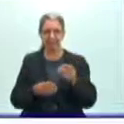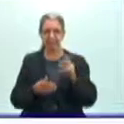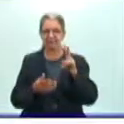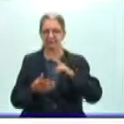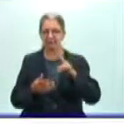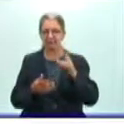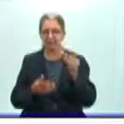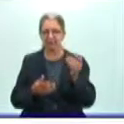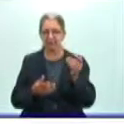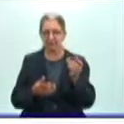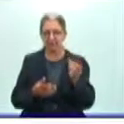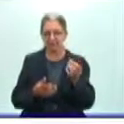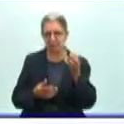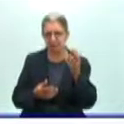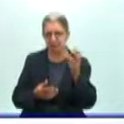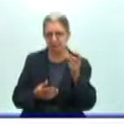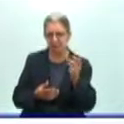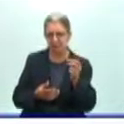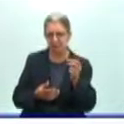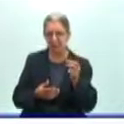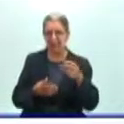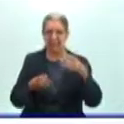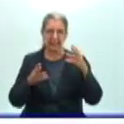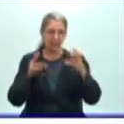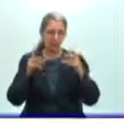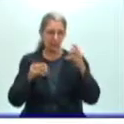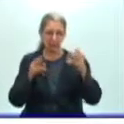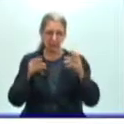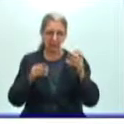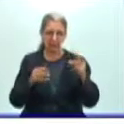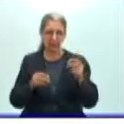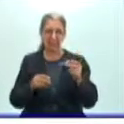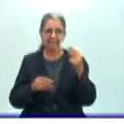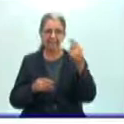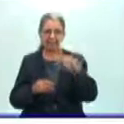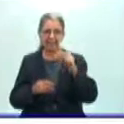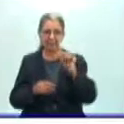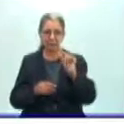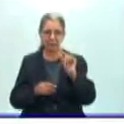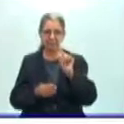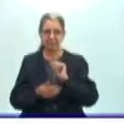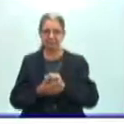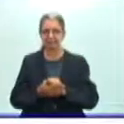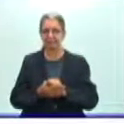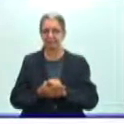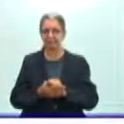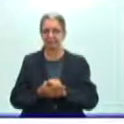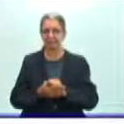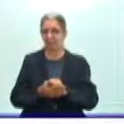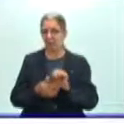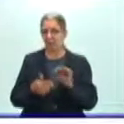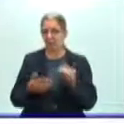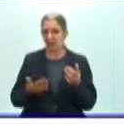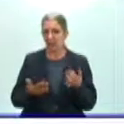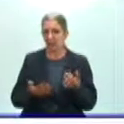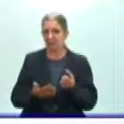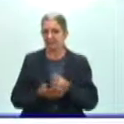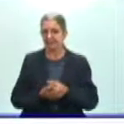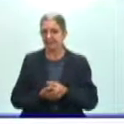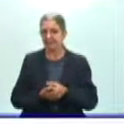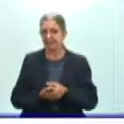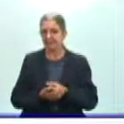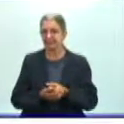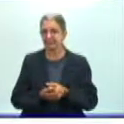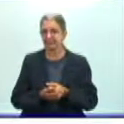y calcular la amplitud del arco PQ. En este caso sería